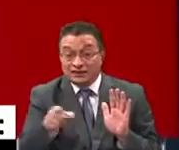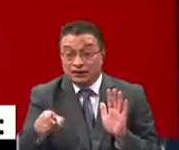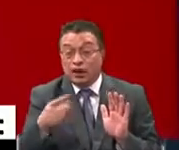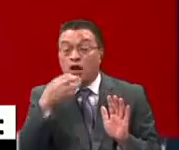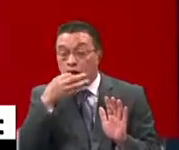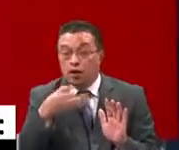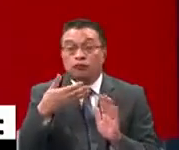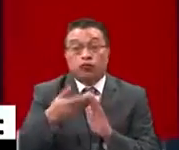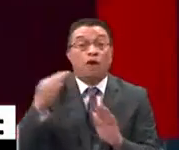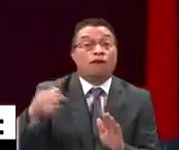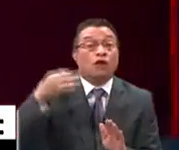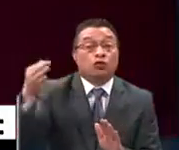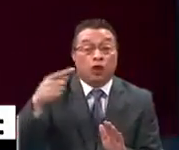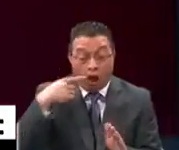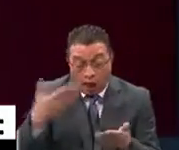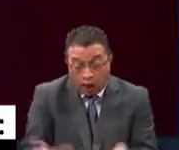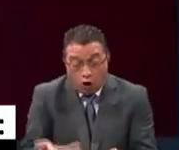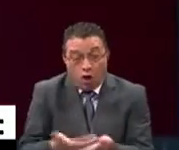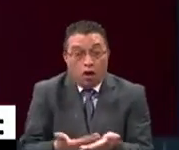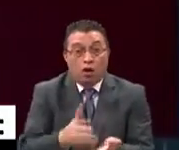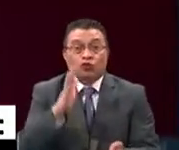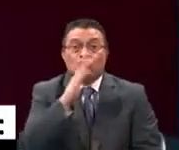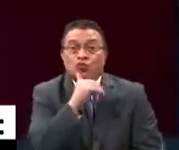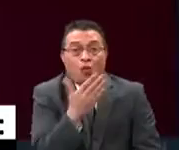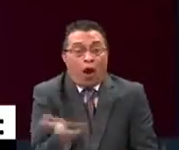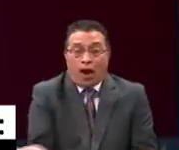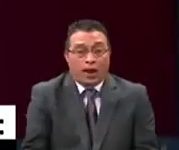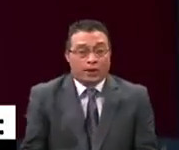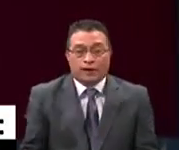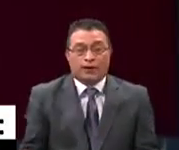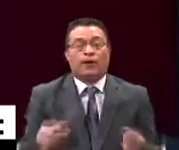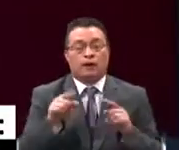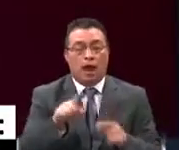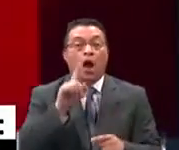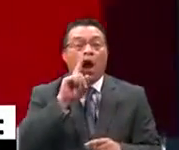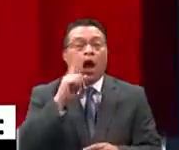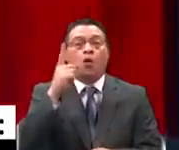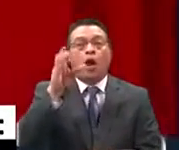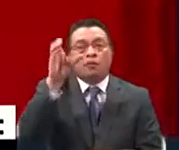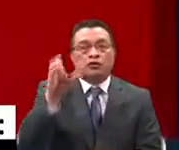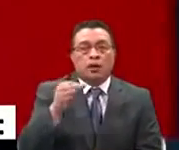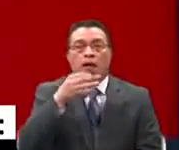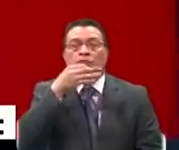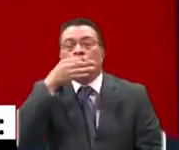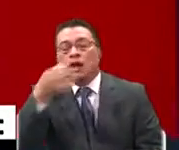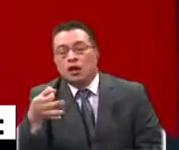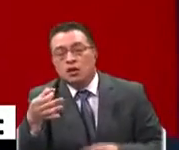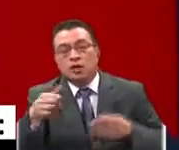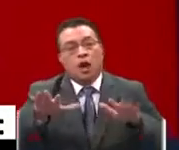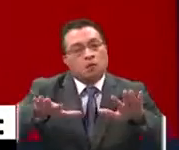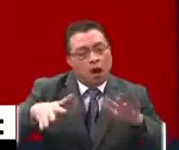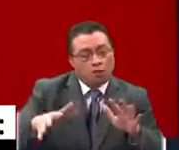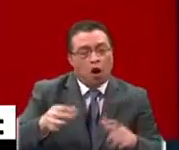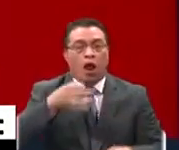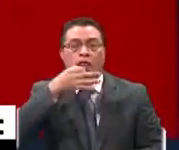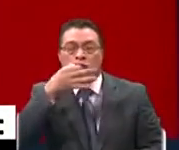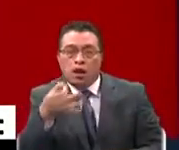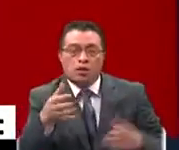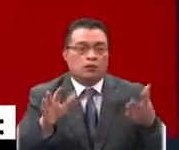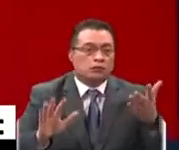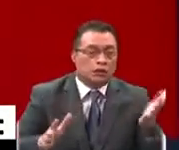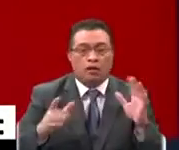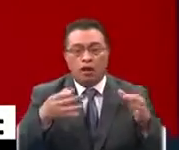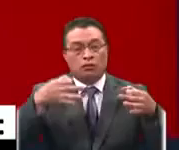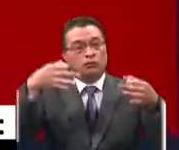aportar. No hay ningún antecedente concreto. Existe, alguien señaló que en una declaración podría decir. No